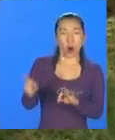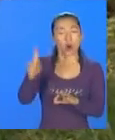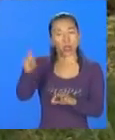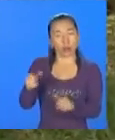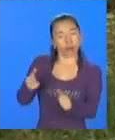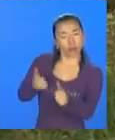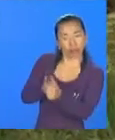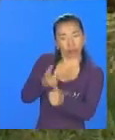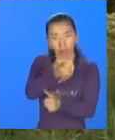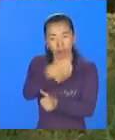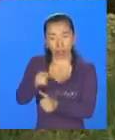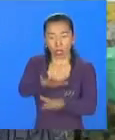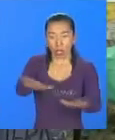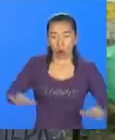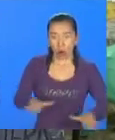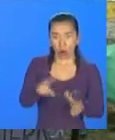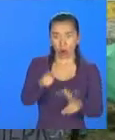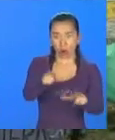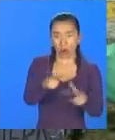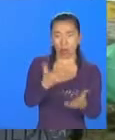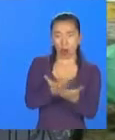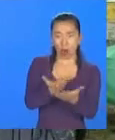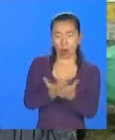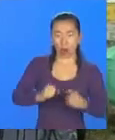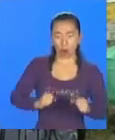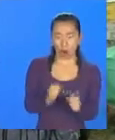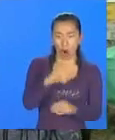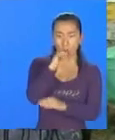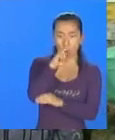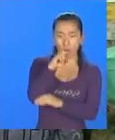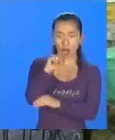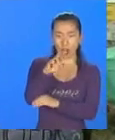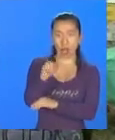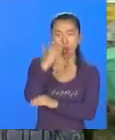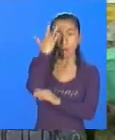supervisión de esta obra en el humedal La Conejera, pues a la fecha se han realizado más de 17 visitas.